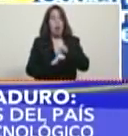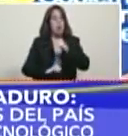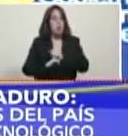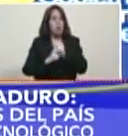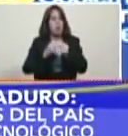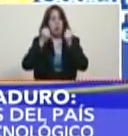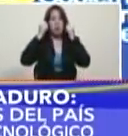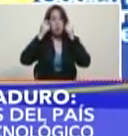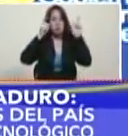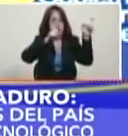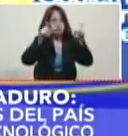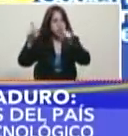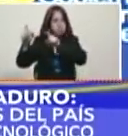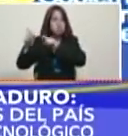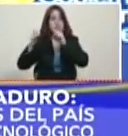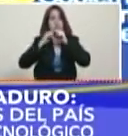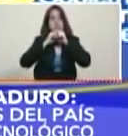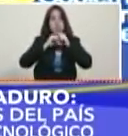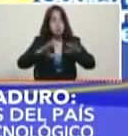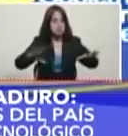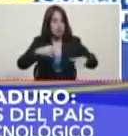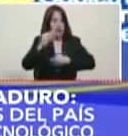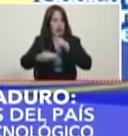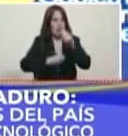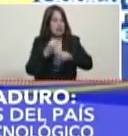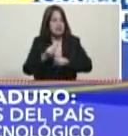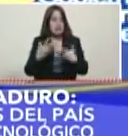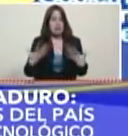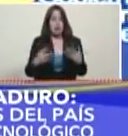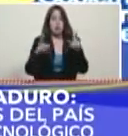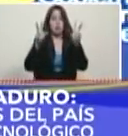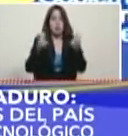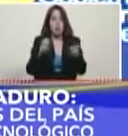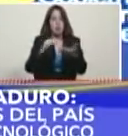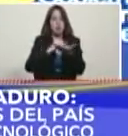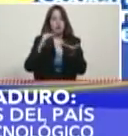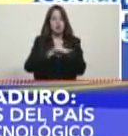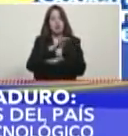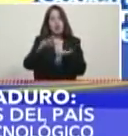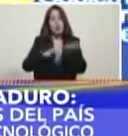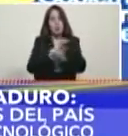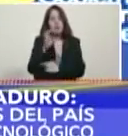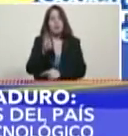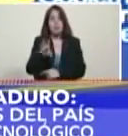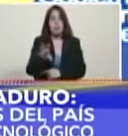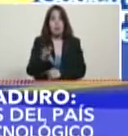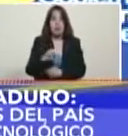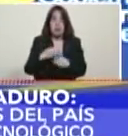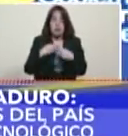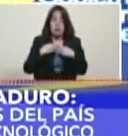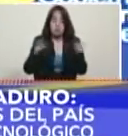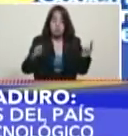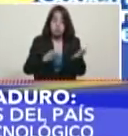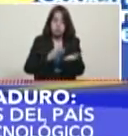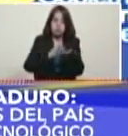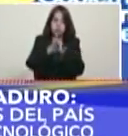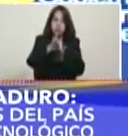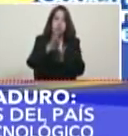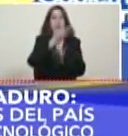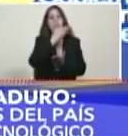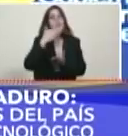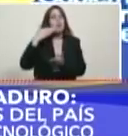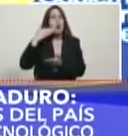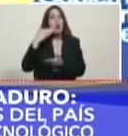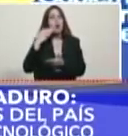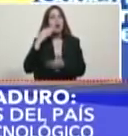vaya directamente a la solución de los problemas de nuestro país y abrirle caminos al desarrollo y a la felicidad de nuestra